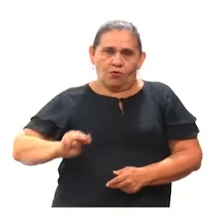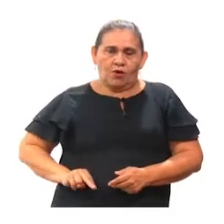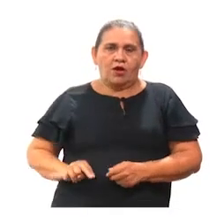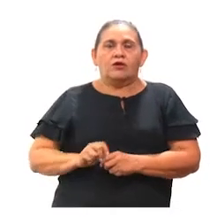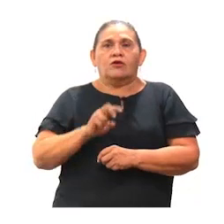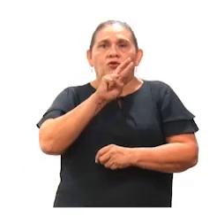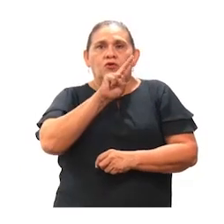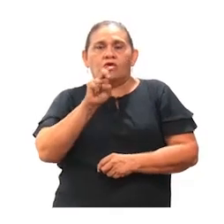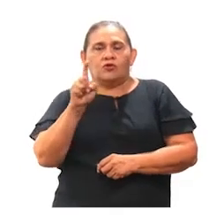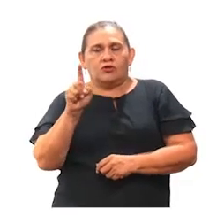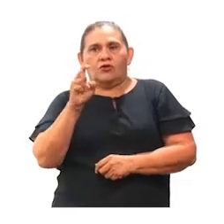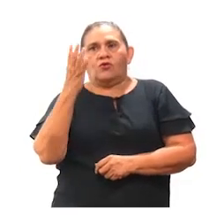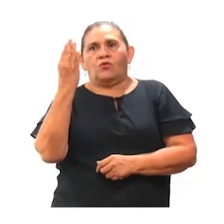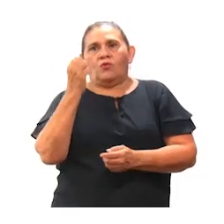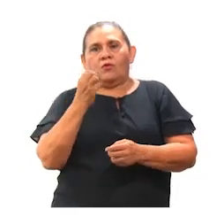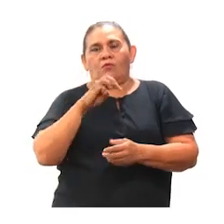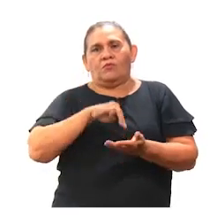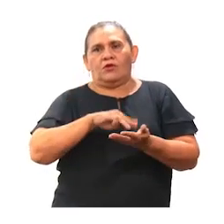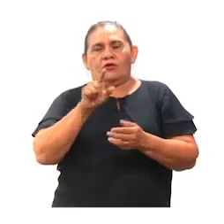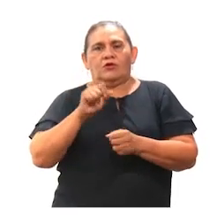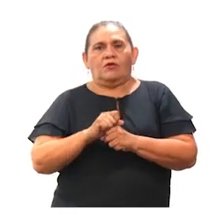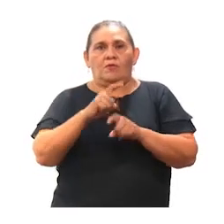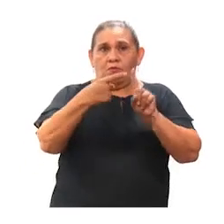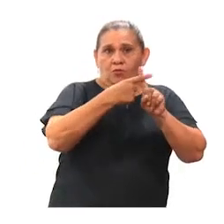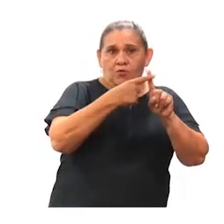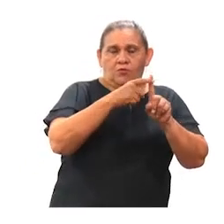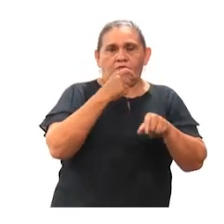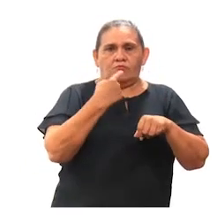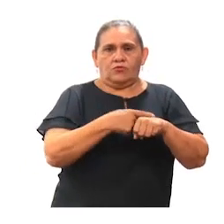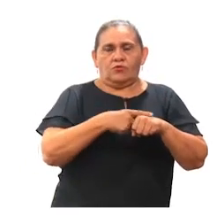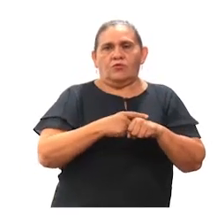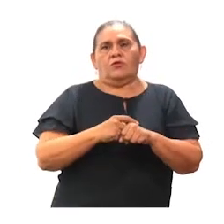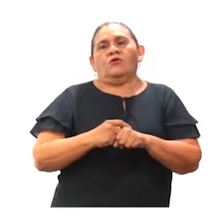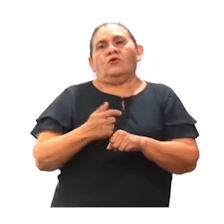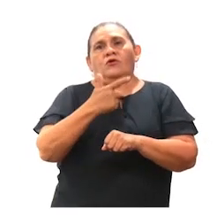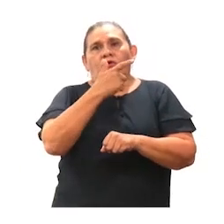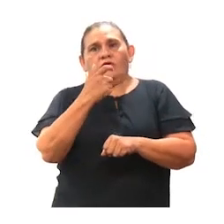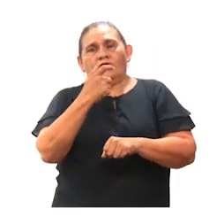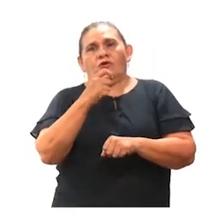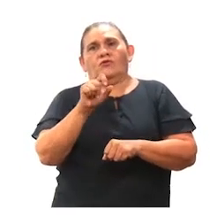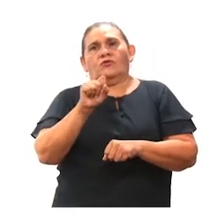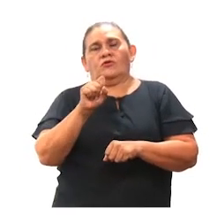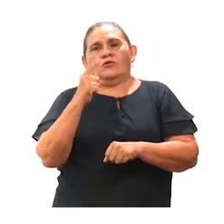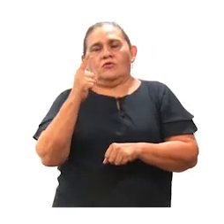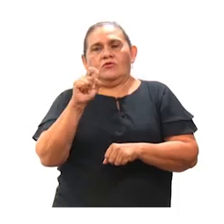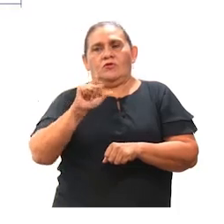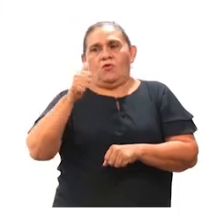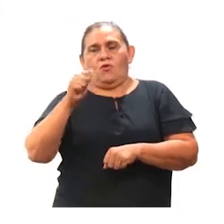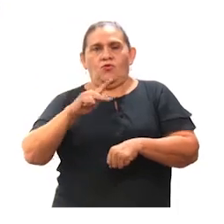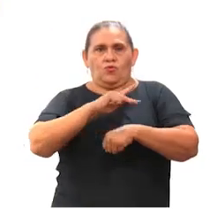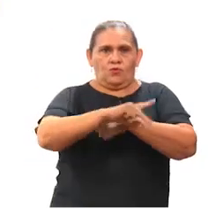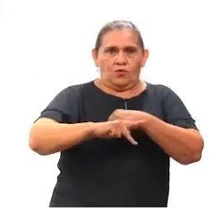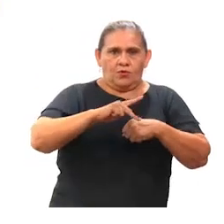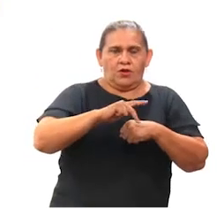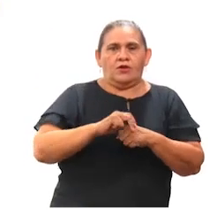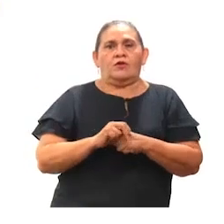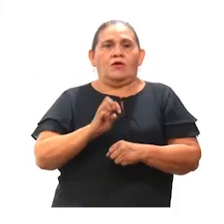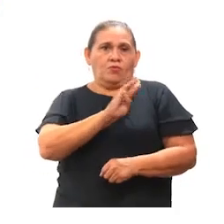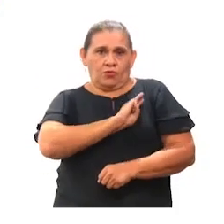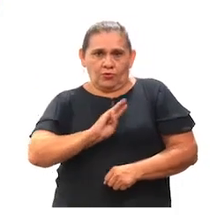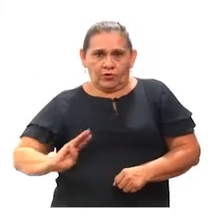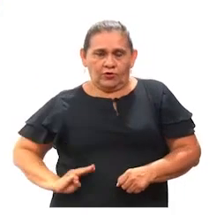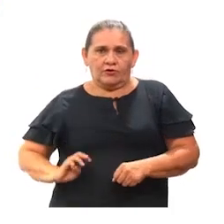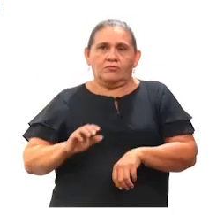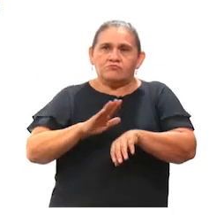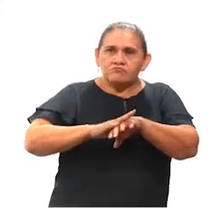los 109.568 casos positivos, 761 son de otro país u otro estado. Los municipios de